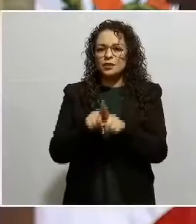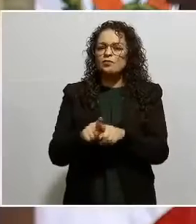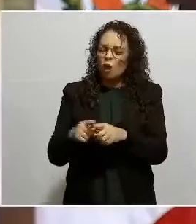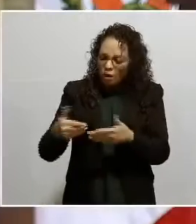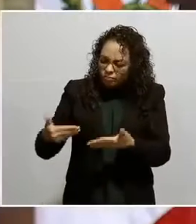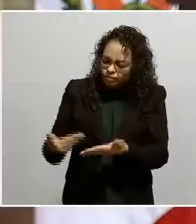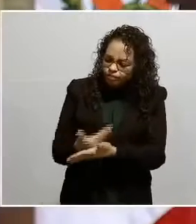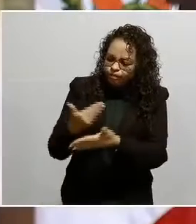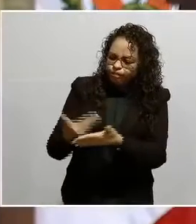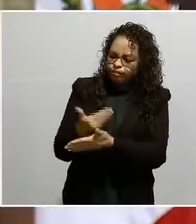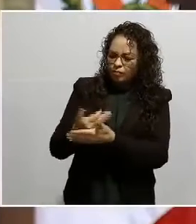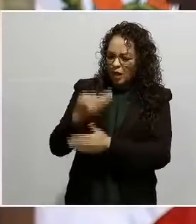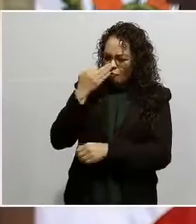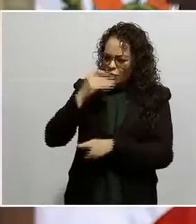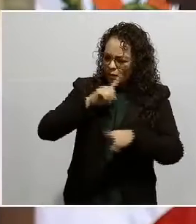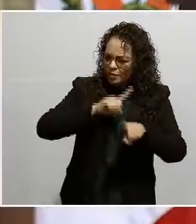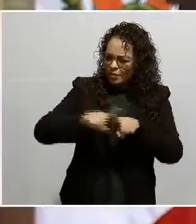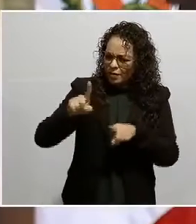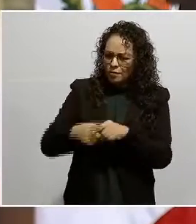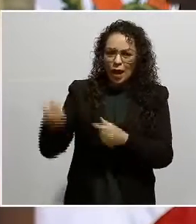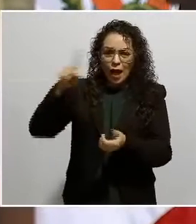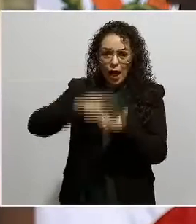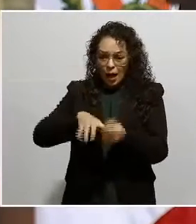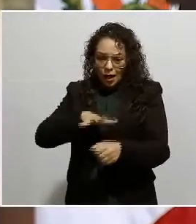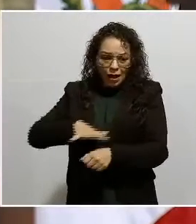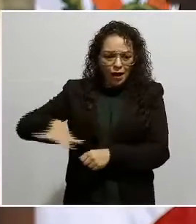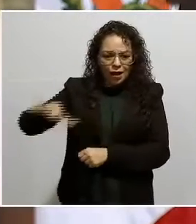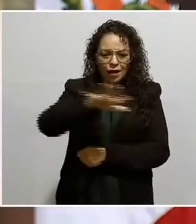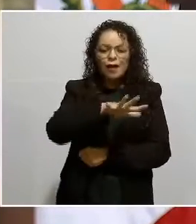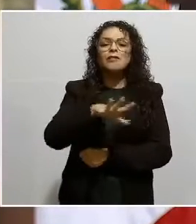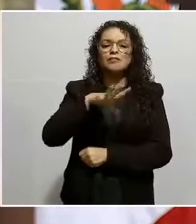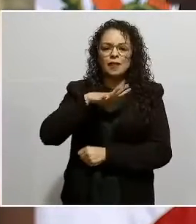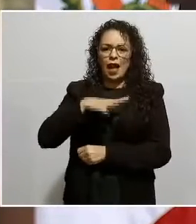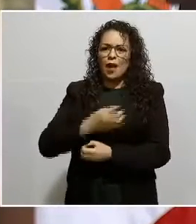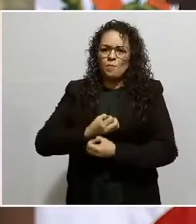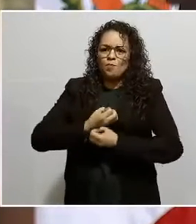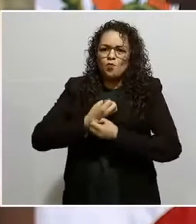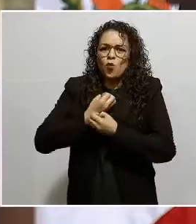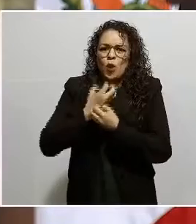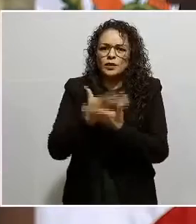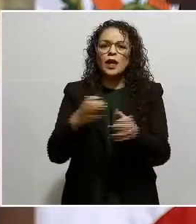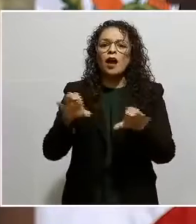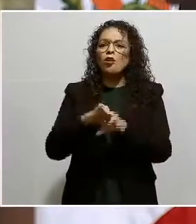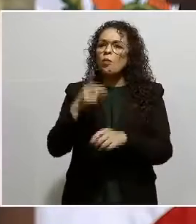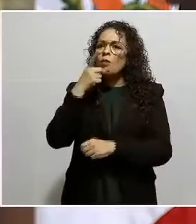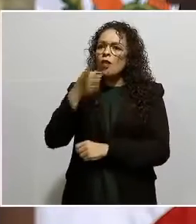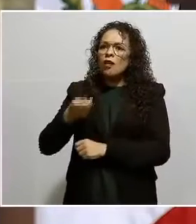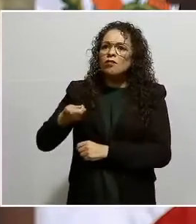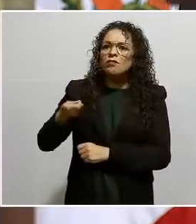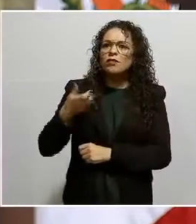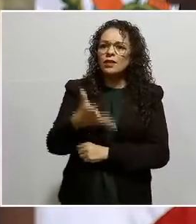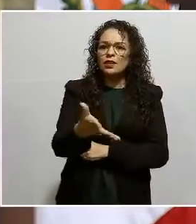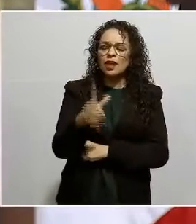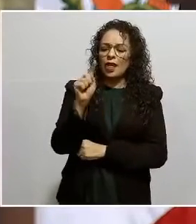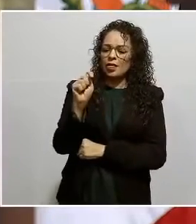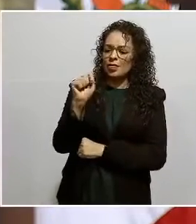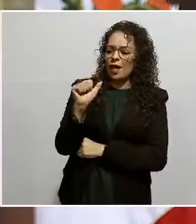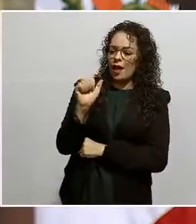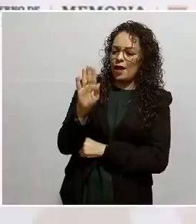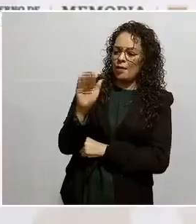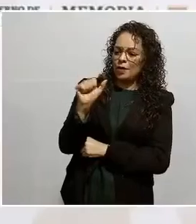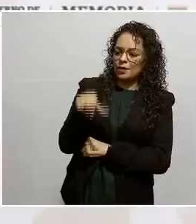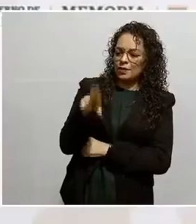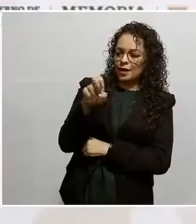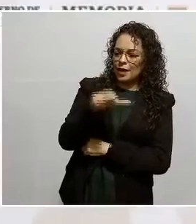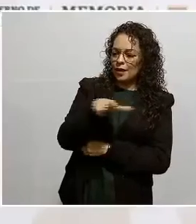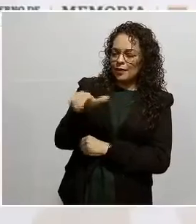su deslumbrante poesía, que bien podemos calificar como tabasqueña,